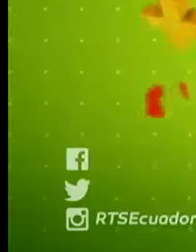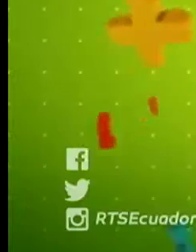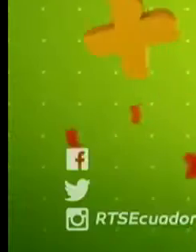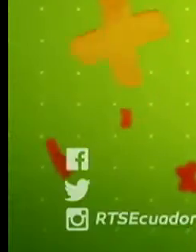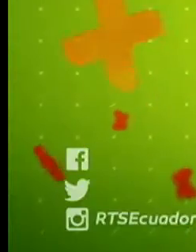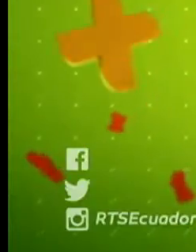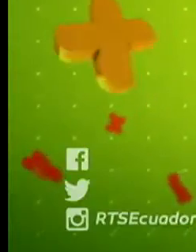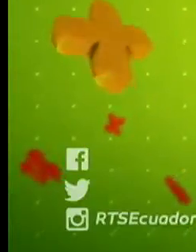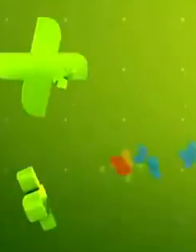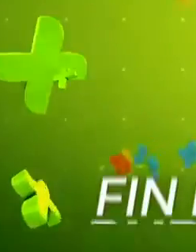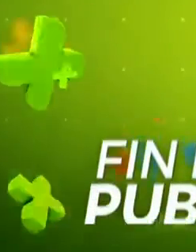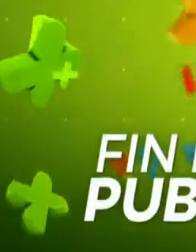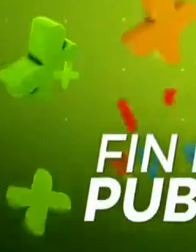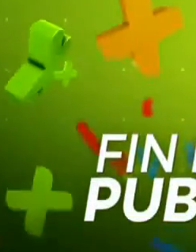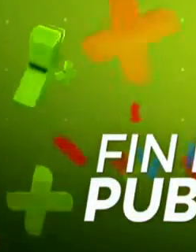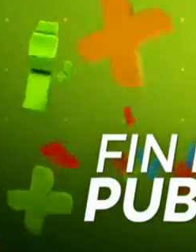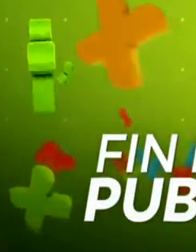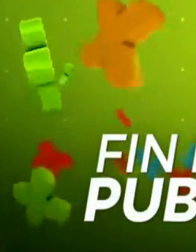Más cerca.